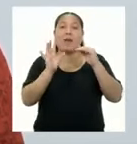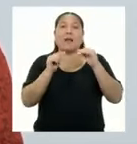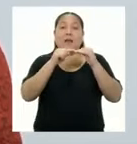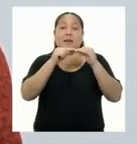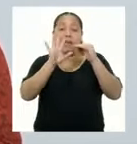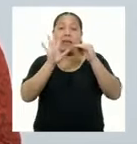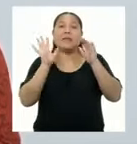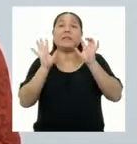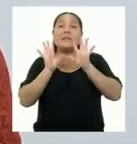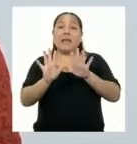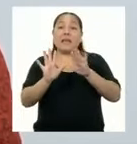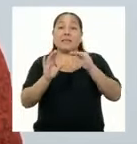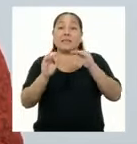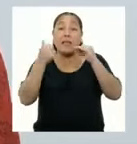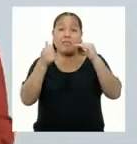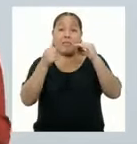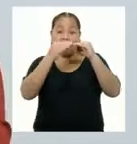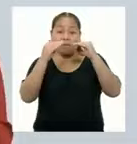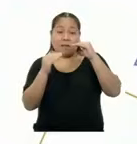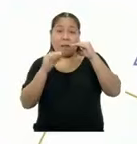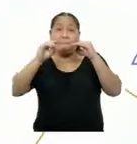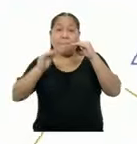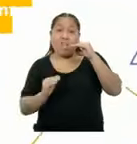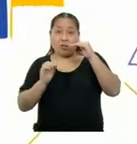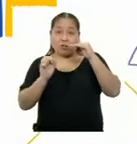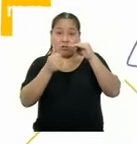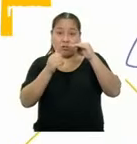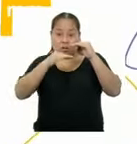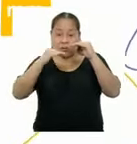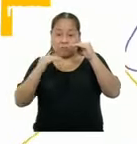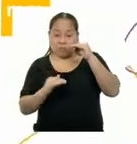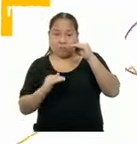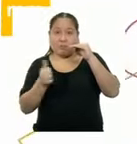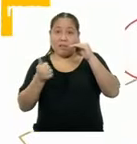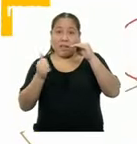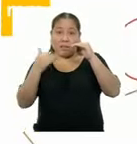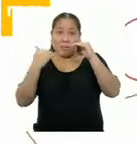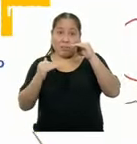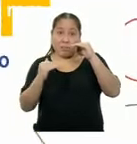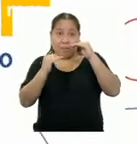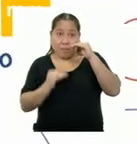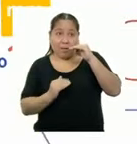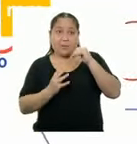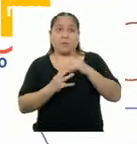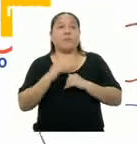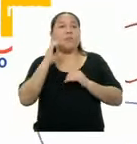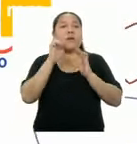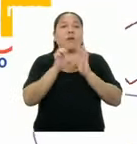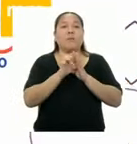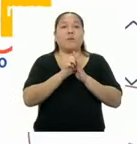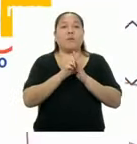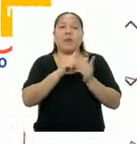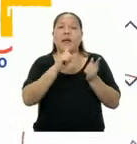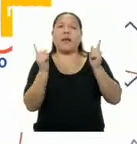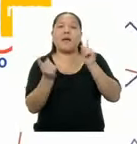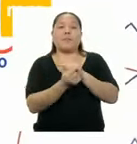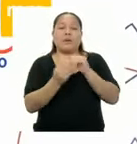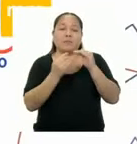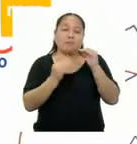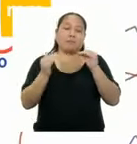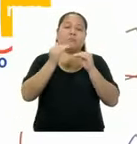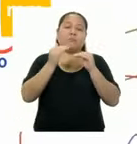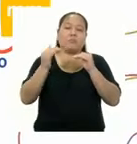la del orden inmediato superior. Podría decir que para convertir unas unidades en otras,